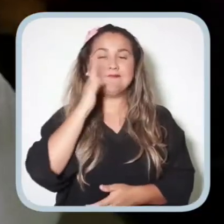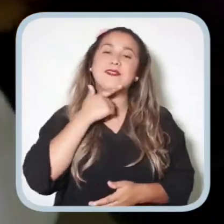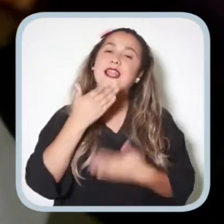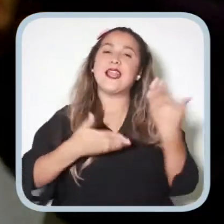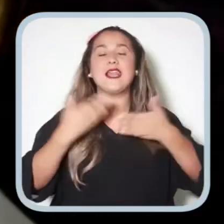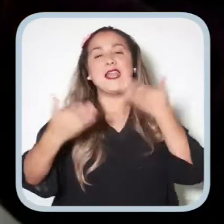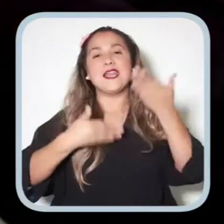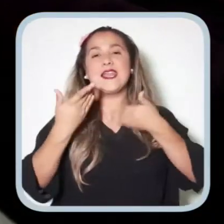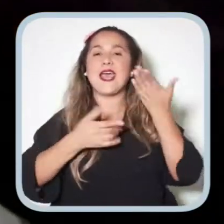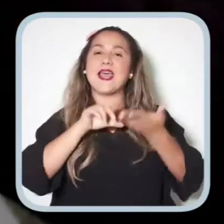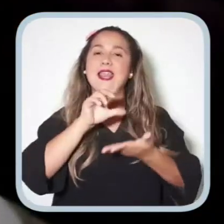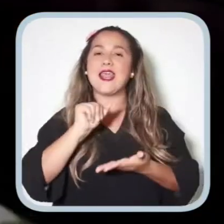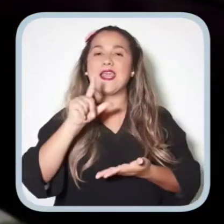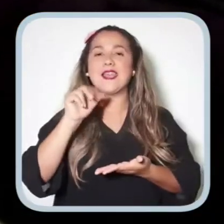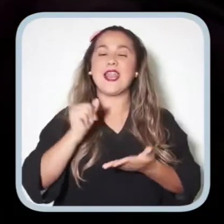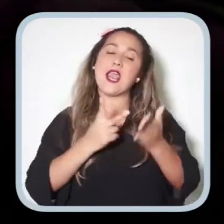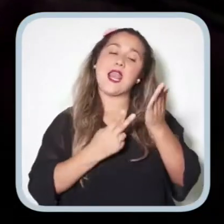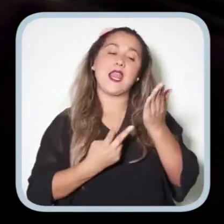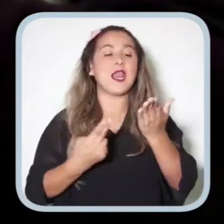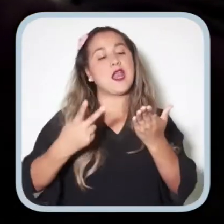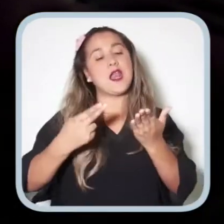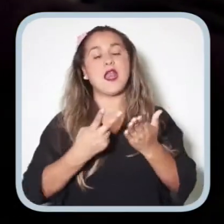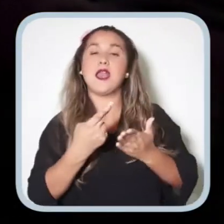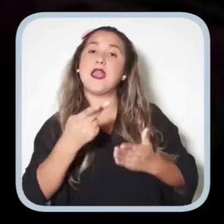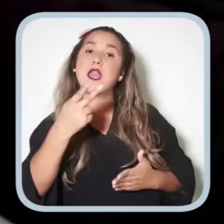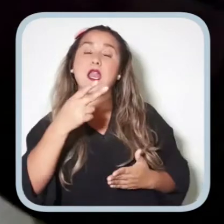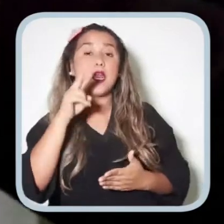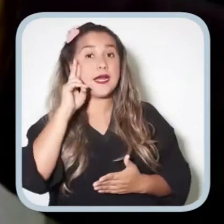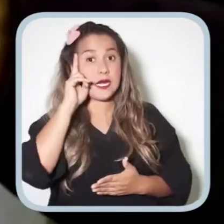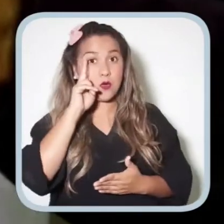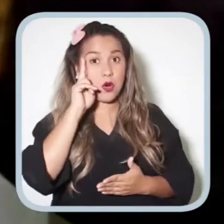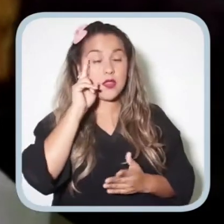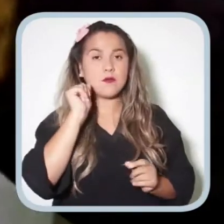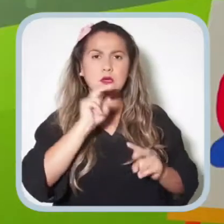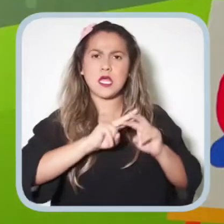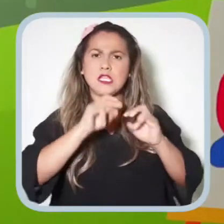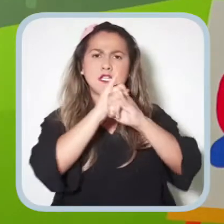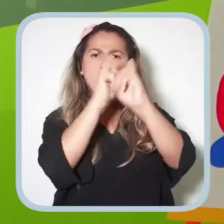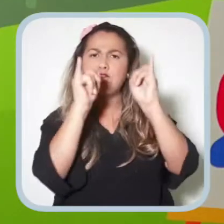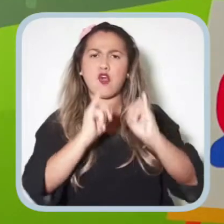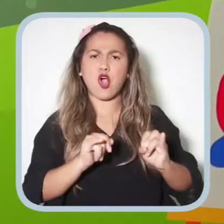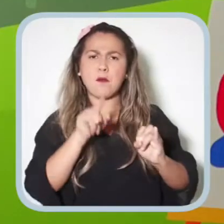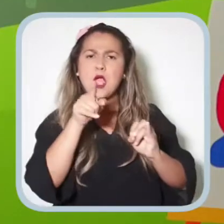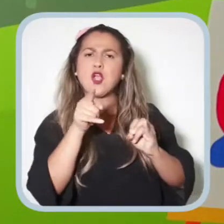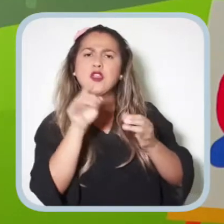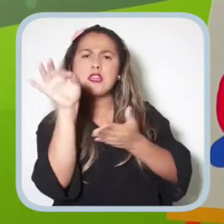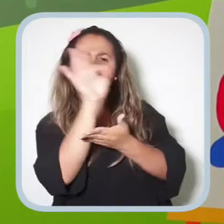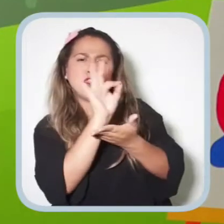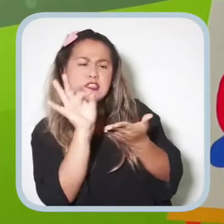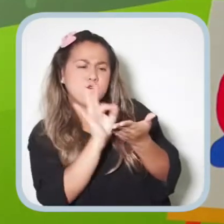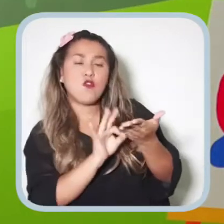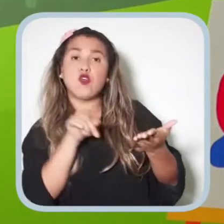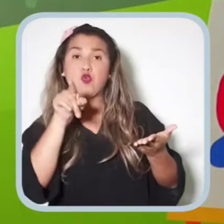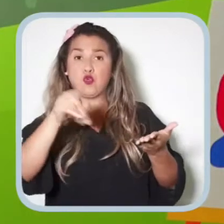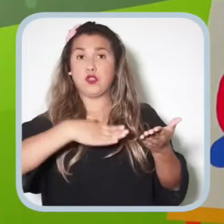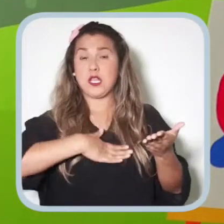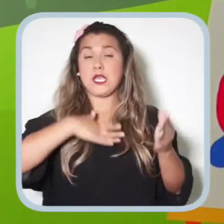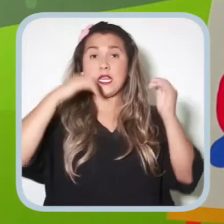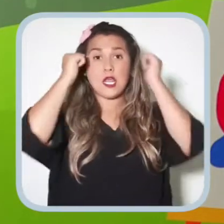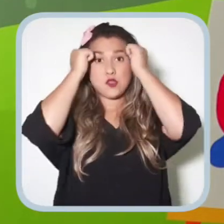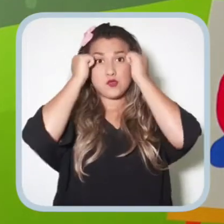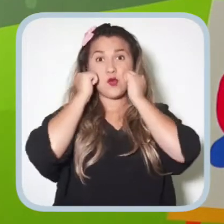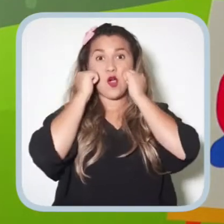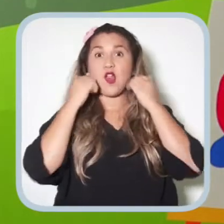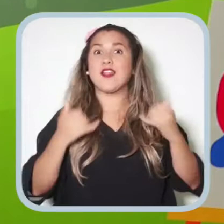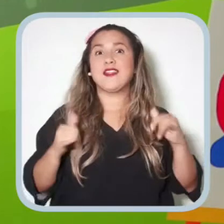la la la la la la la la. Recuerden que pueden hacer la forma que ustedes quieran a su gorro